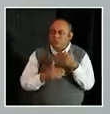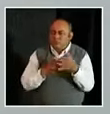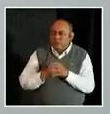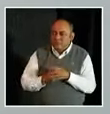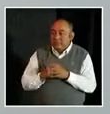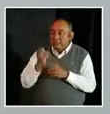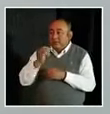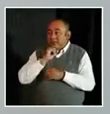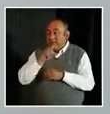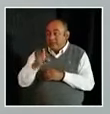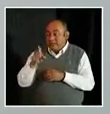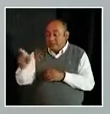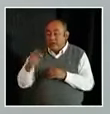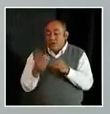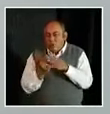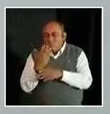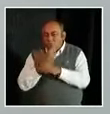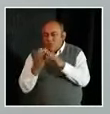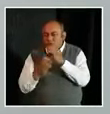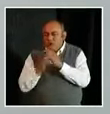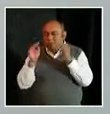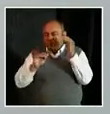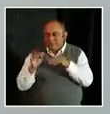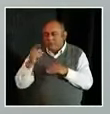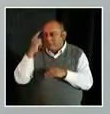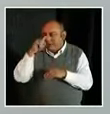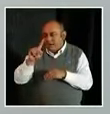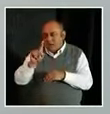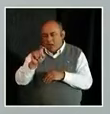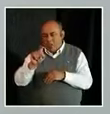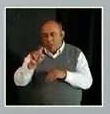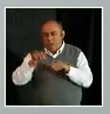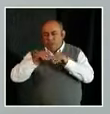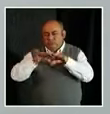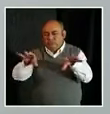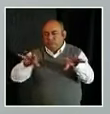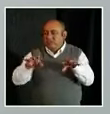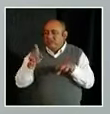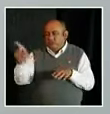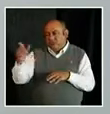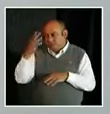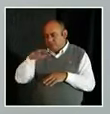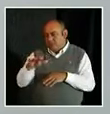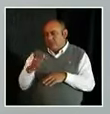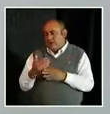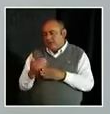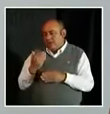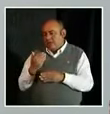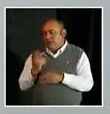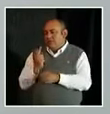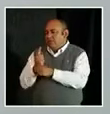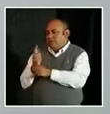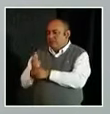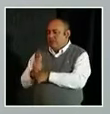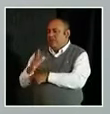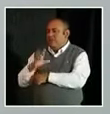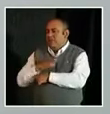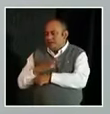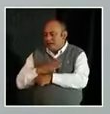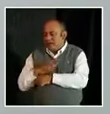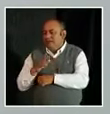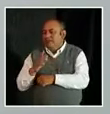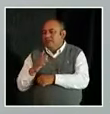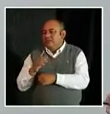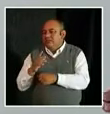pozos profundos a la red de agua potable, dado lo que han encontrado hasta ahora de que en los primeros 5 no hubo